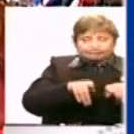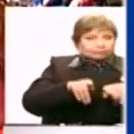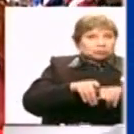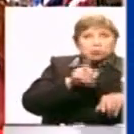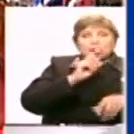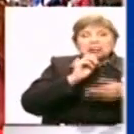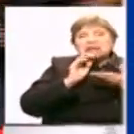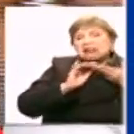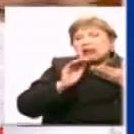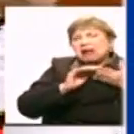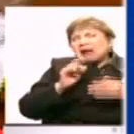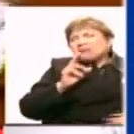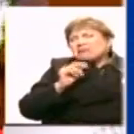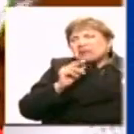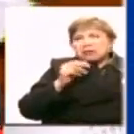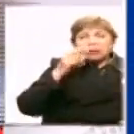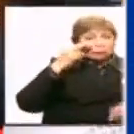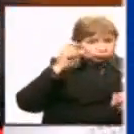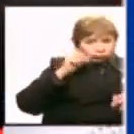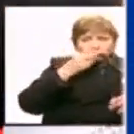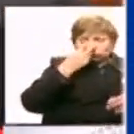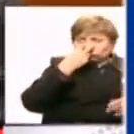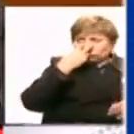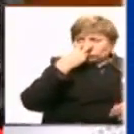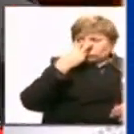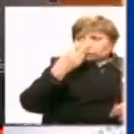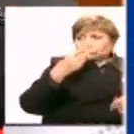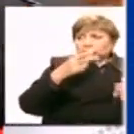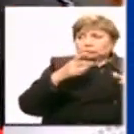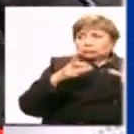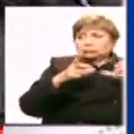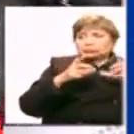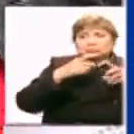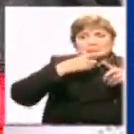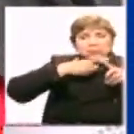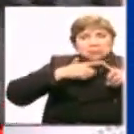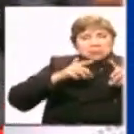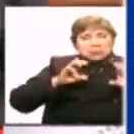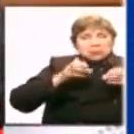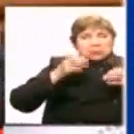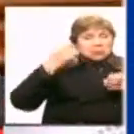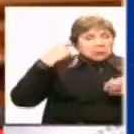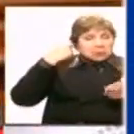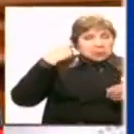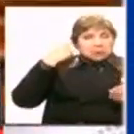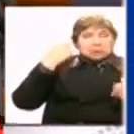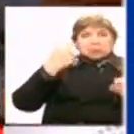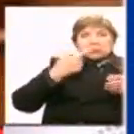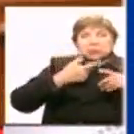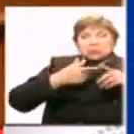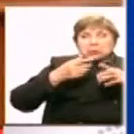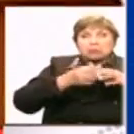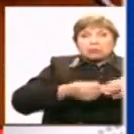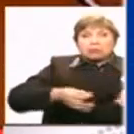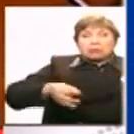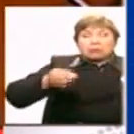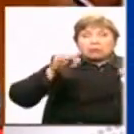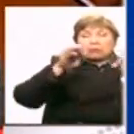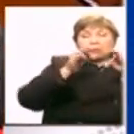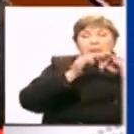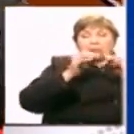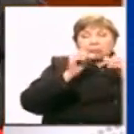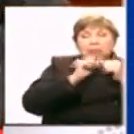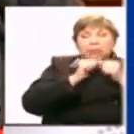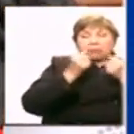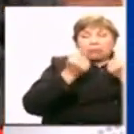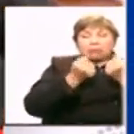Porque inclusive en mi región hice una campaña indicando que vamos a fortalecer el Ministerio Público, las fiscalías anticorrupción. Hablé también de la reforma